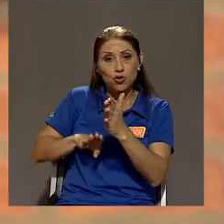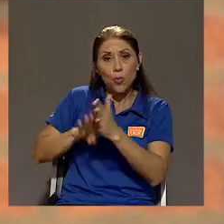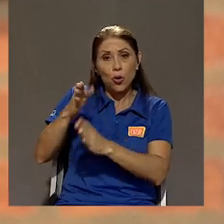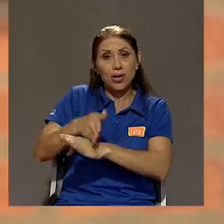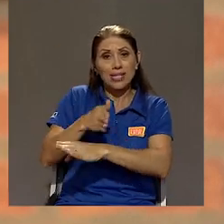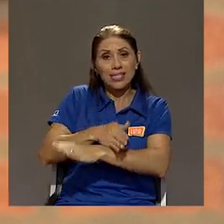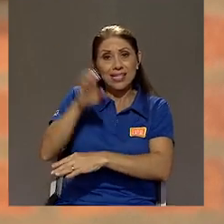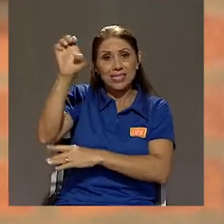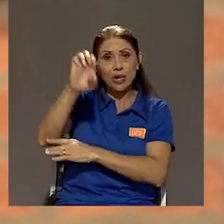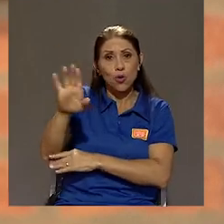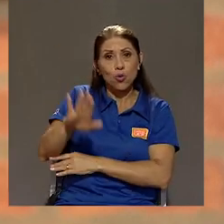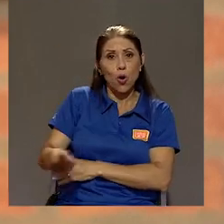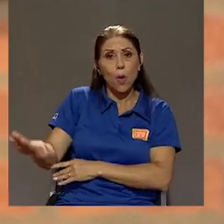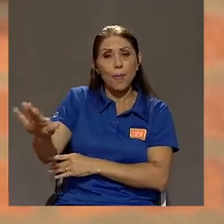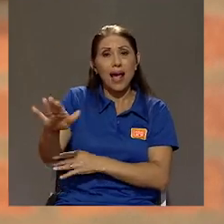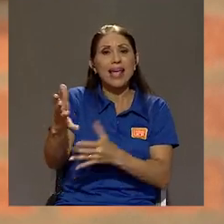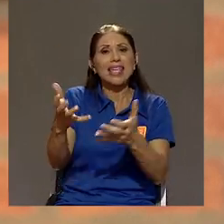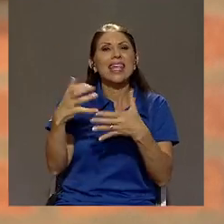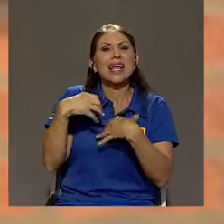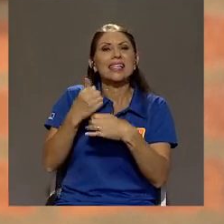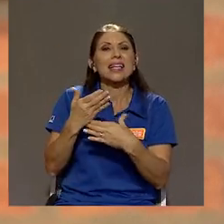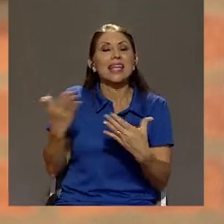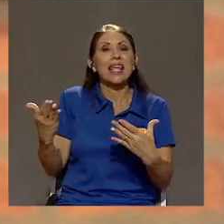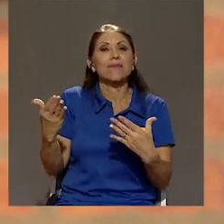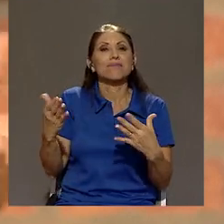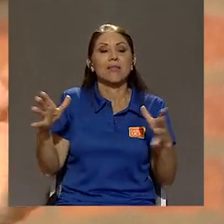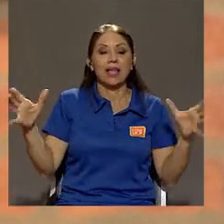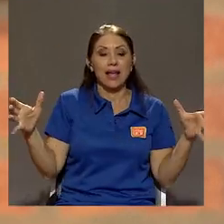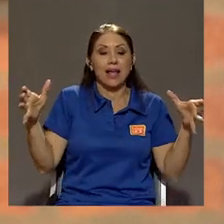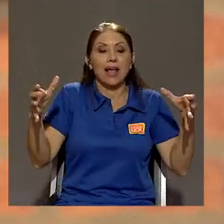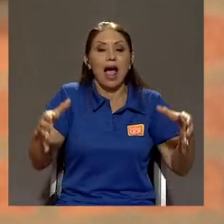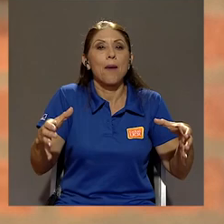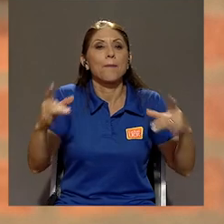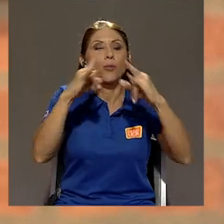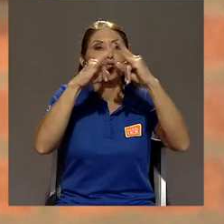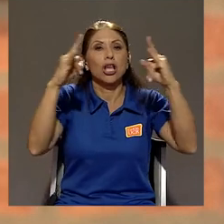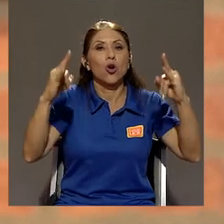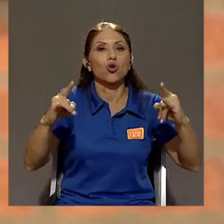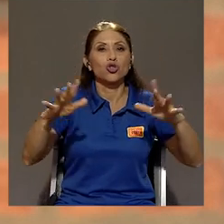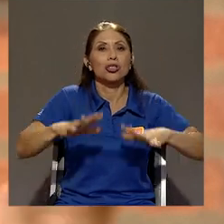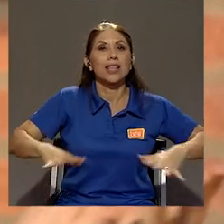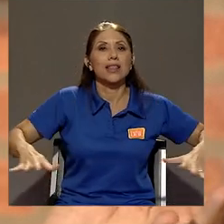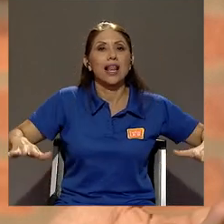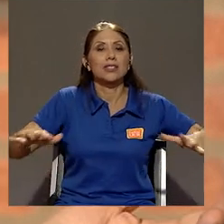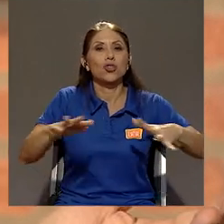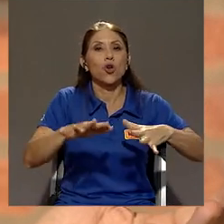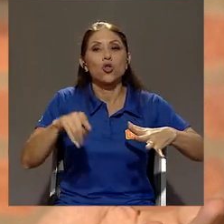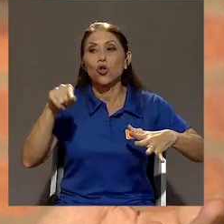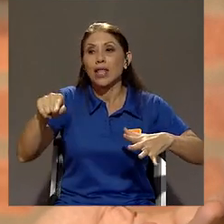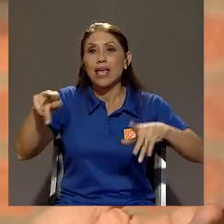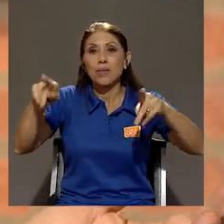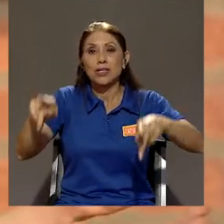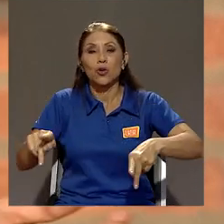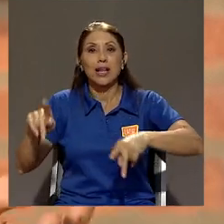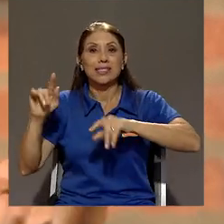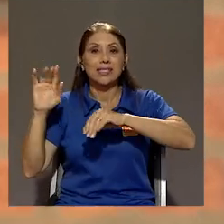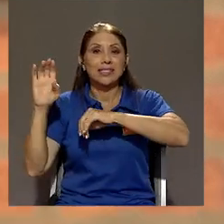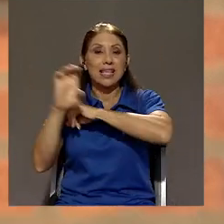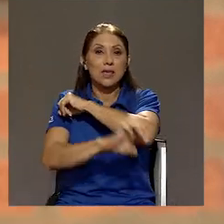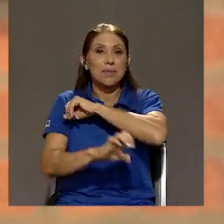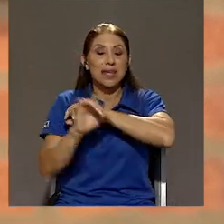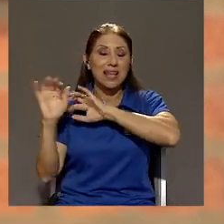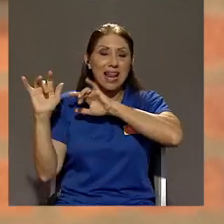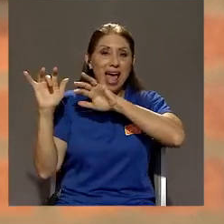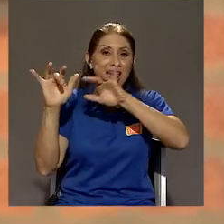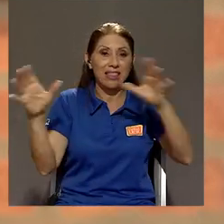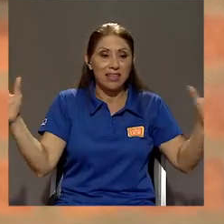en Europa es montar campos de concentración donde van a ser acogidos los inmigrantes. ¿Por qué no hablar de la libre movilidad de